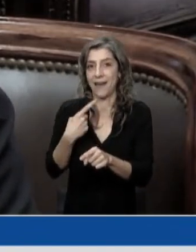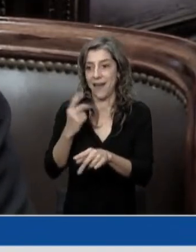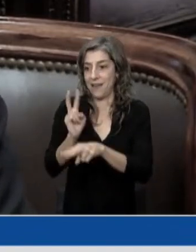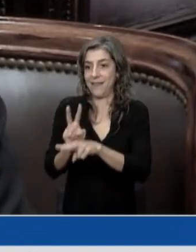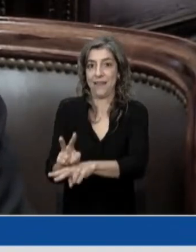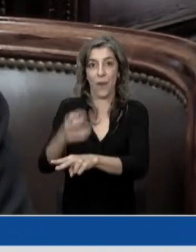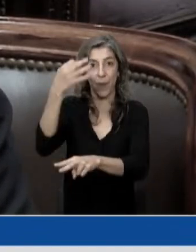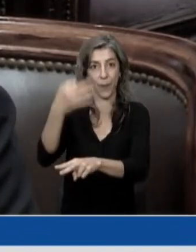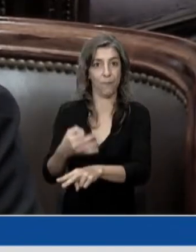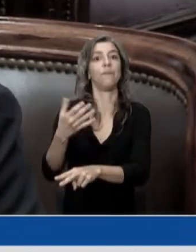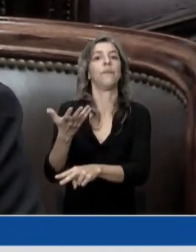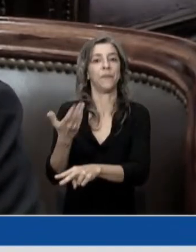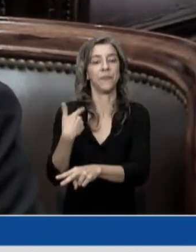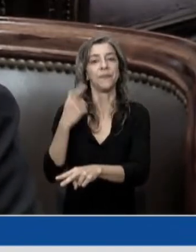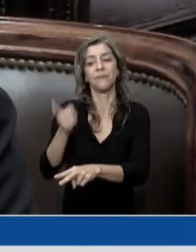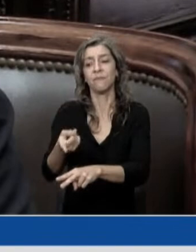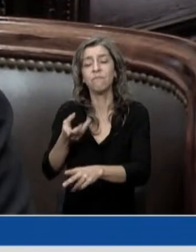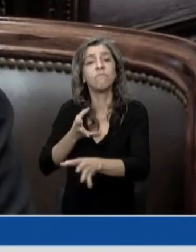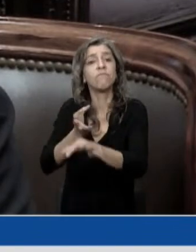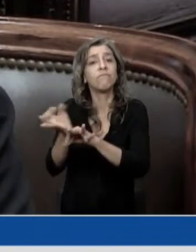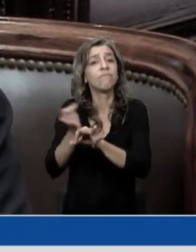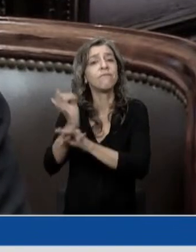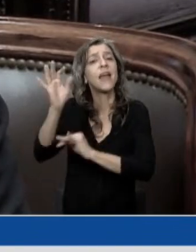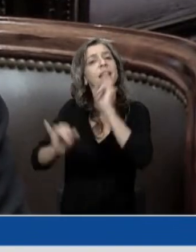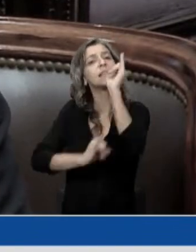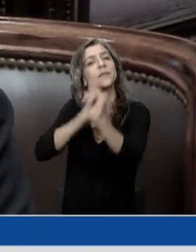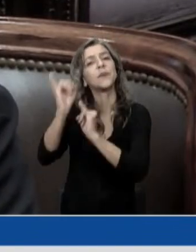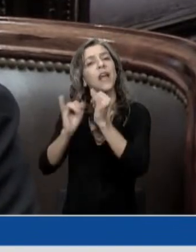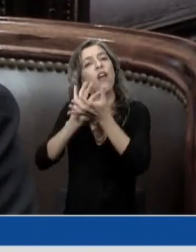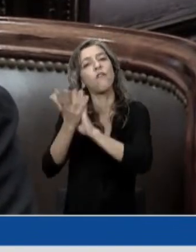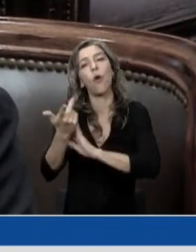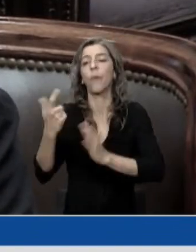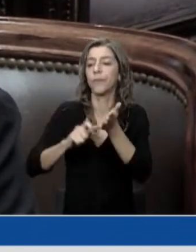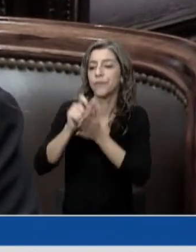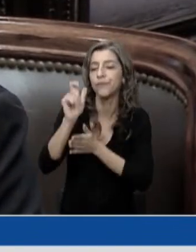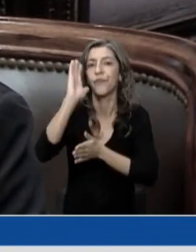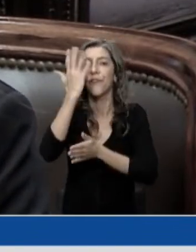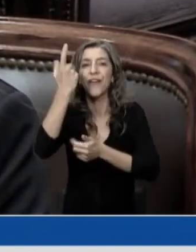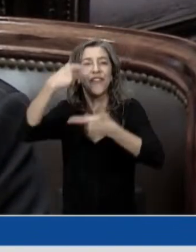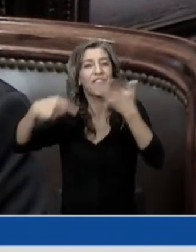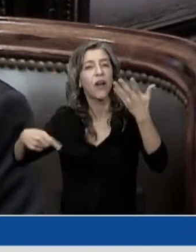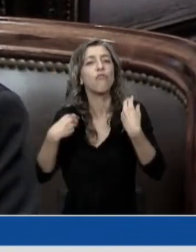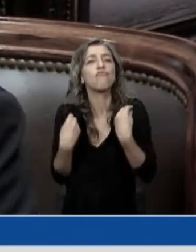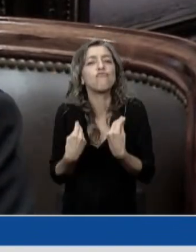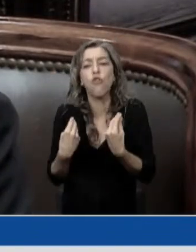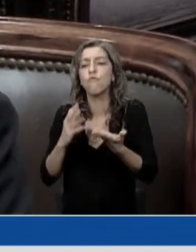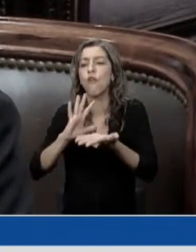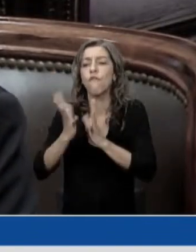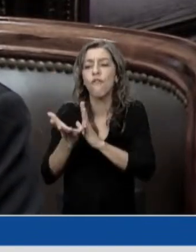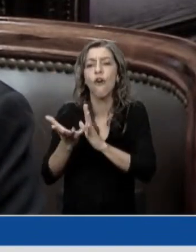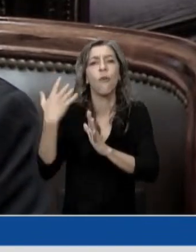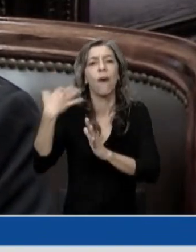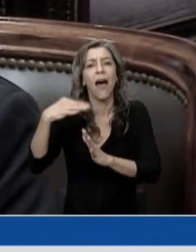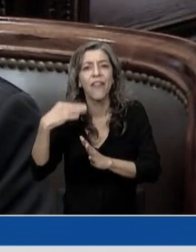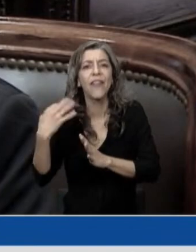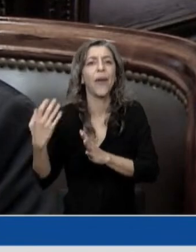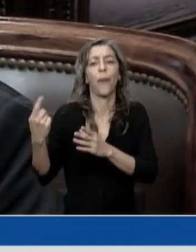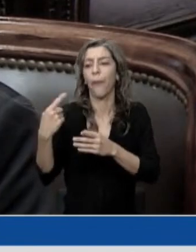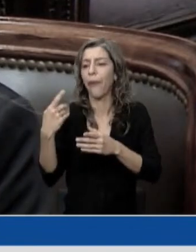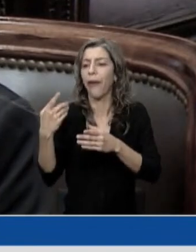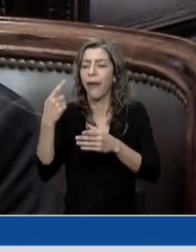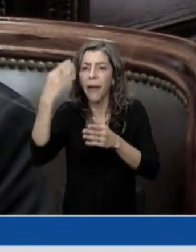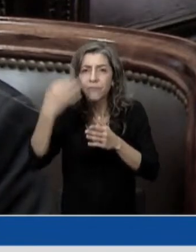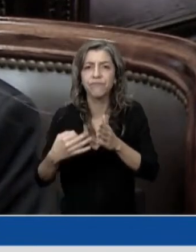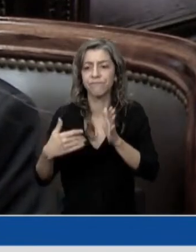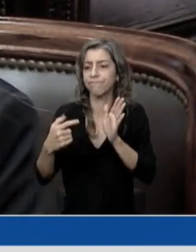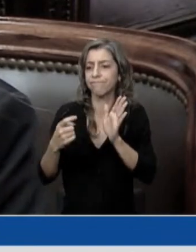las redes sociales, en el uso adecuado y en las buenas prácticas de las distintas tecnologías de la información